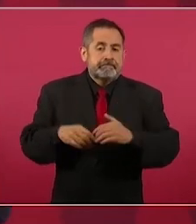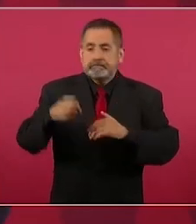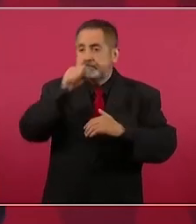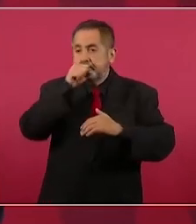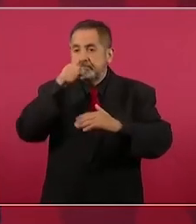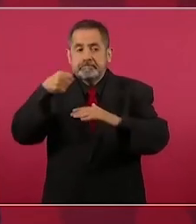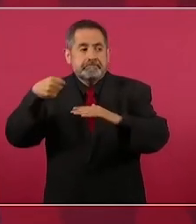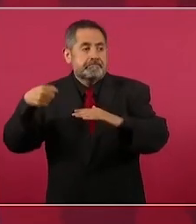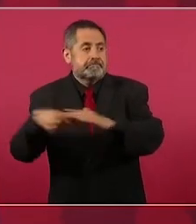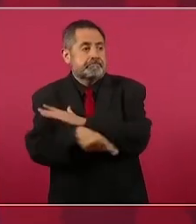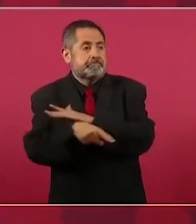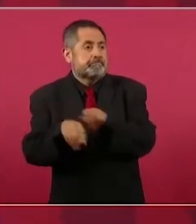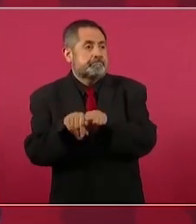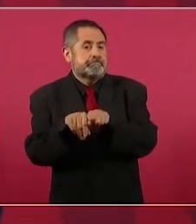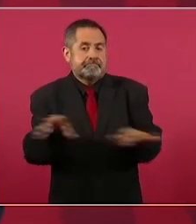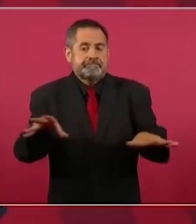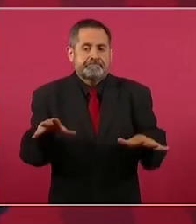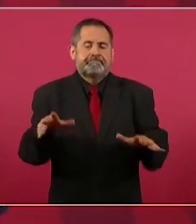filtró,